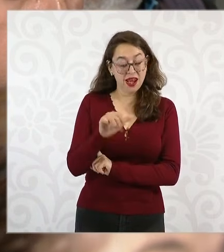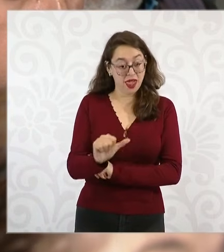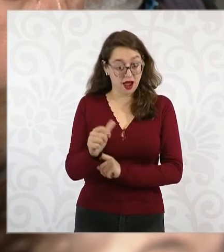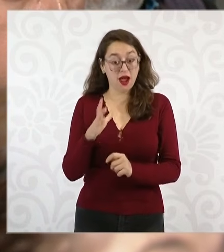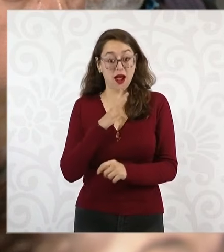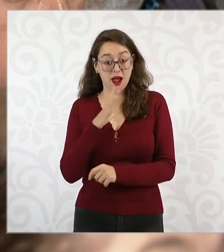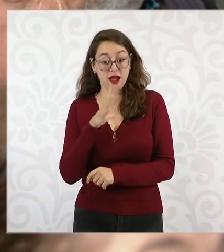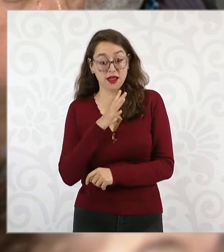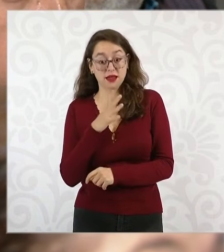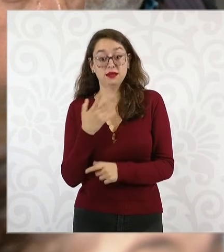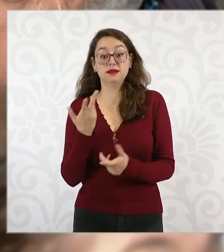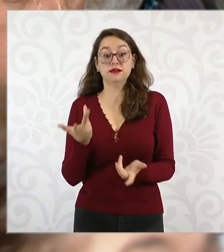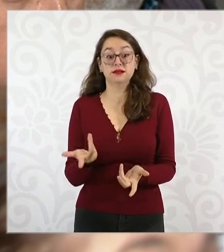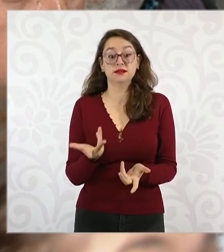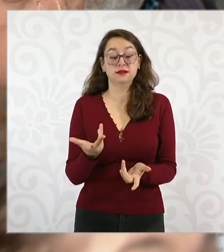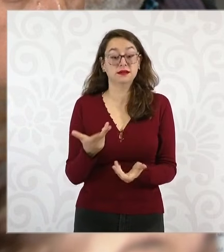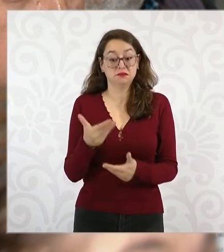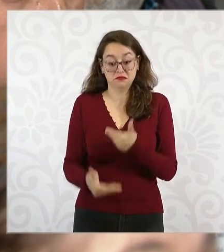¿Qué más,